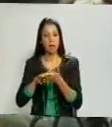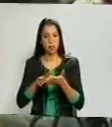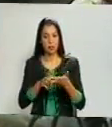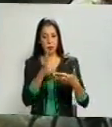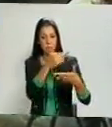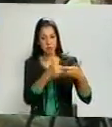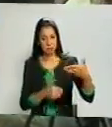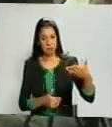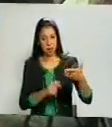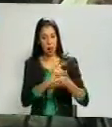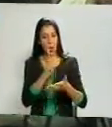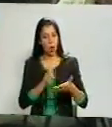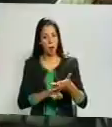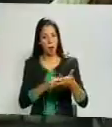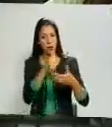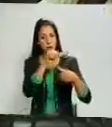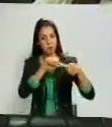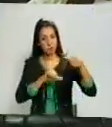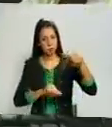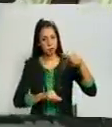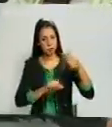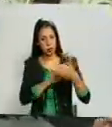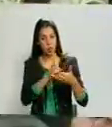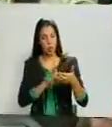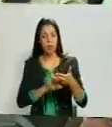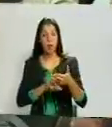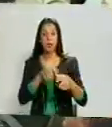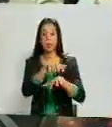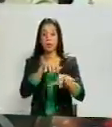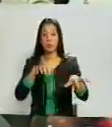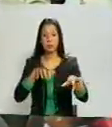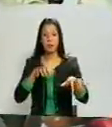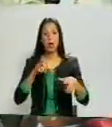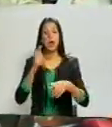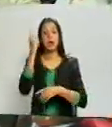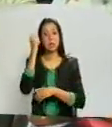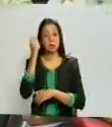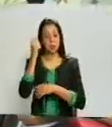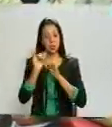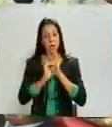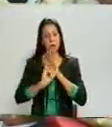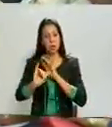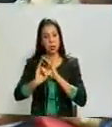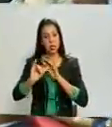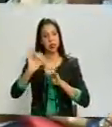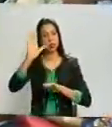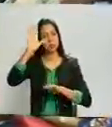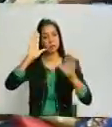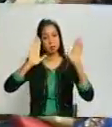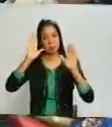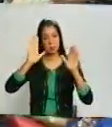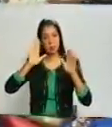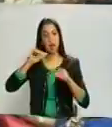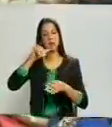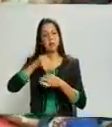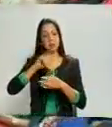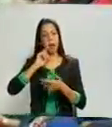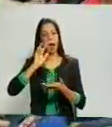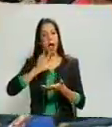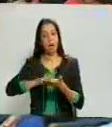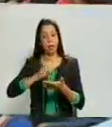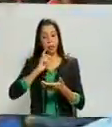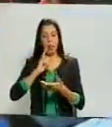mismos, resultó aprobada por unanimidad dicho proyecto de ley. En tal sentido, se ordenó al secretario